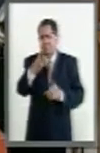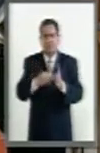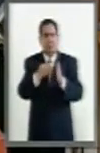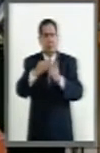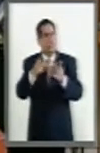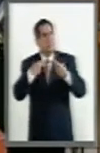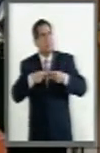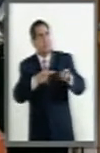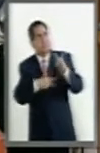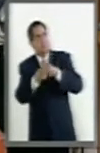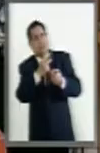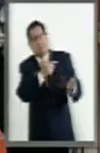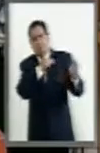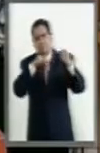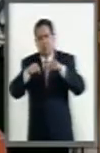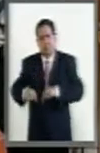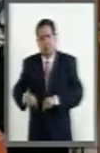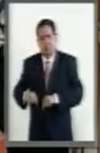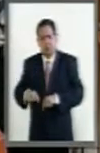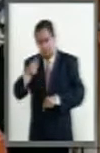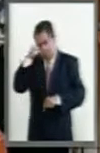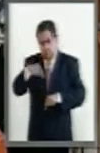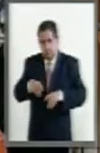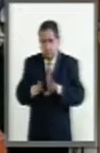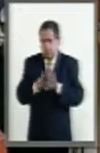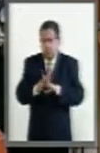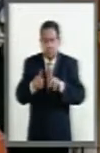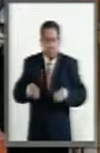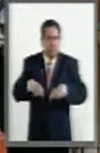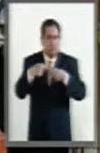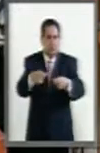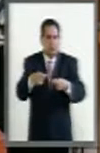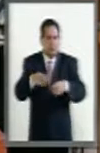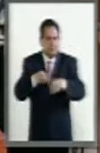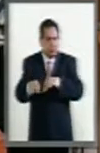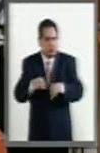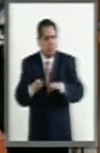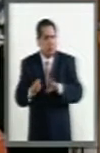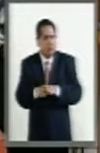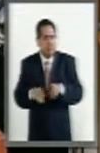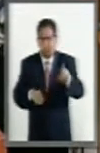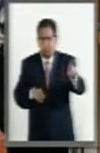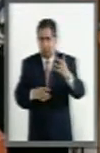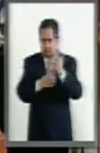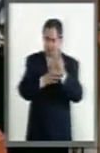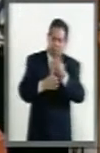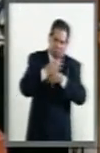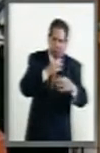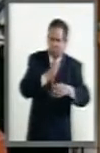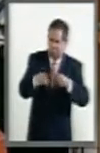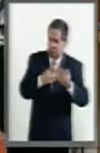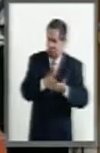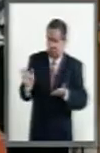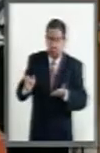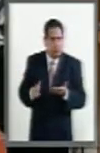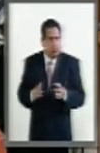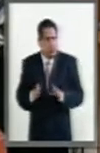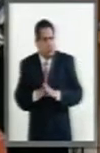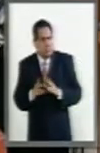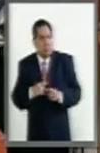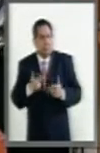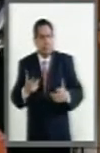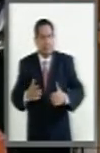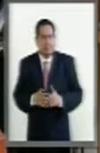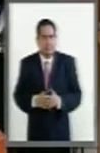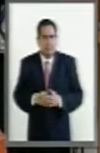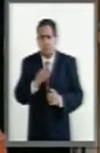2-3 billones de mexicanos que pudieran ser expulsados de Estados Unidos con una declaración de este tipo? O bien, lo